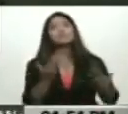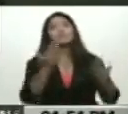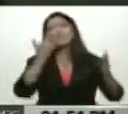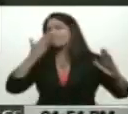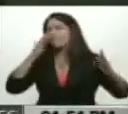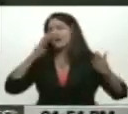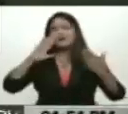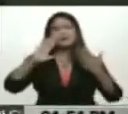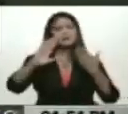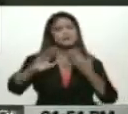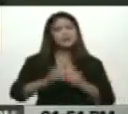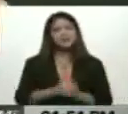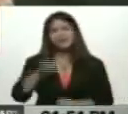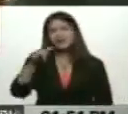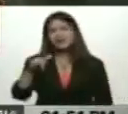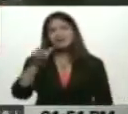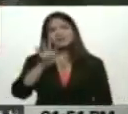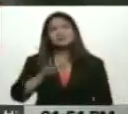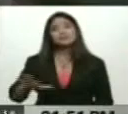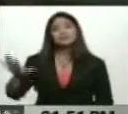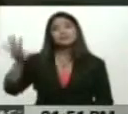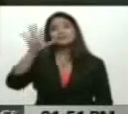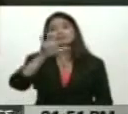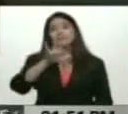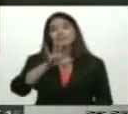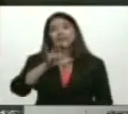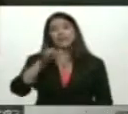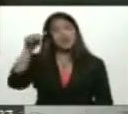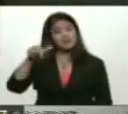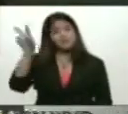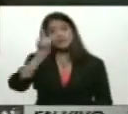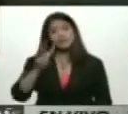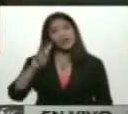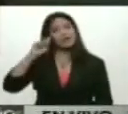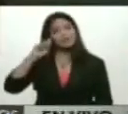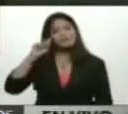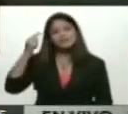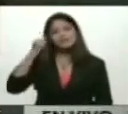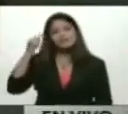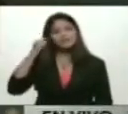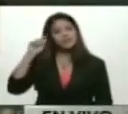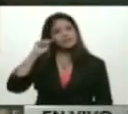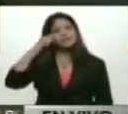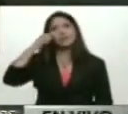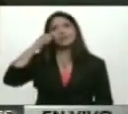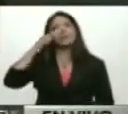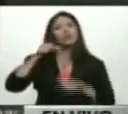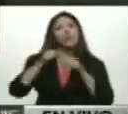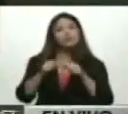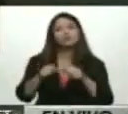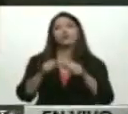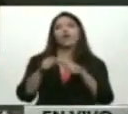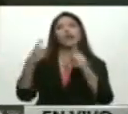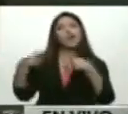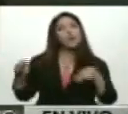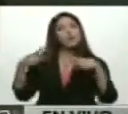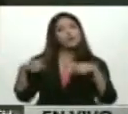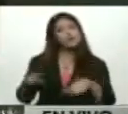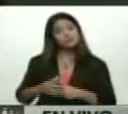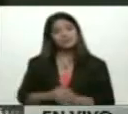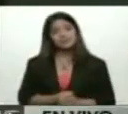siempre a esta república que te recordará y que mantendrá a tu legado pido entonces